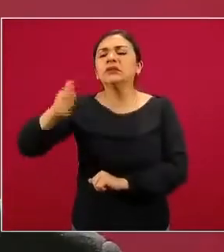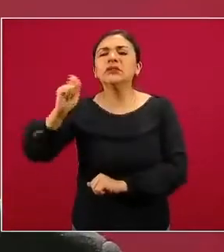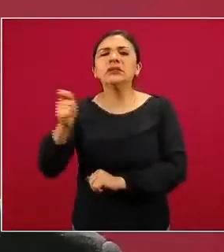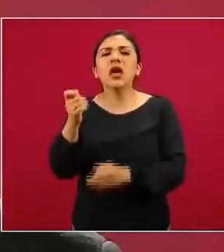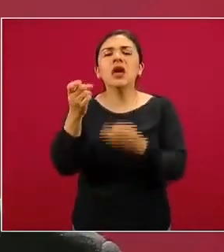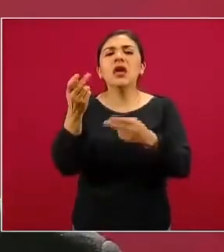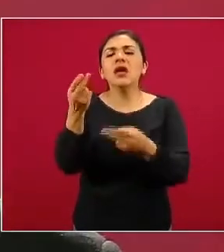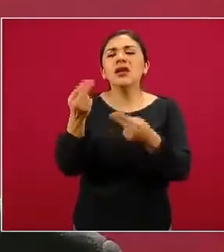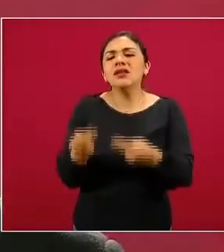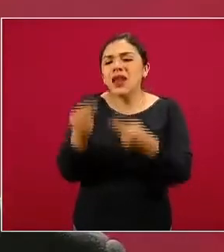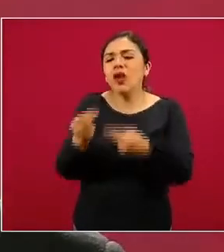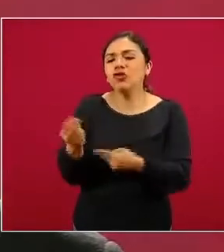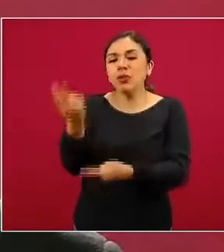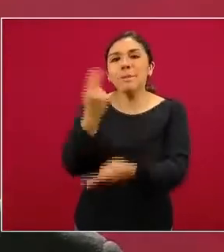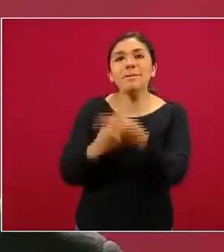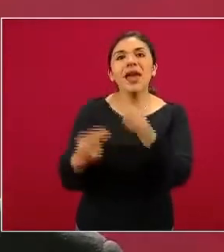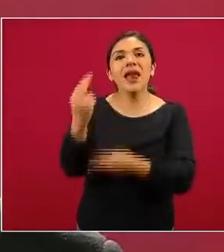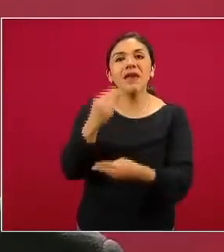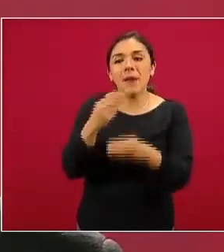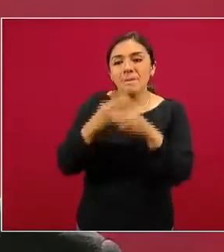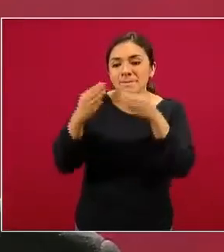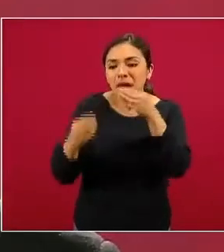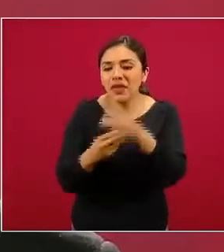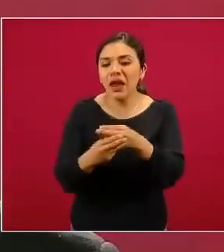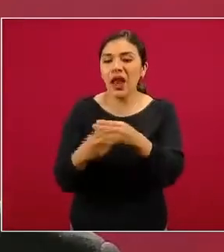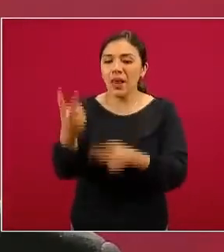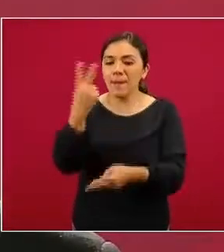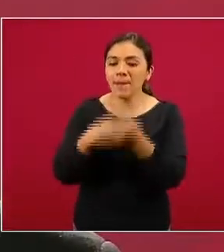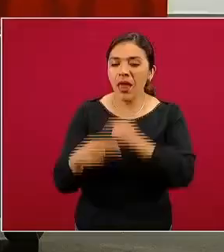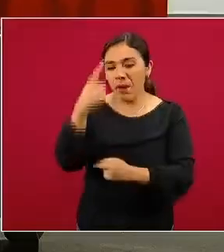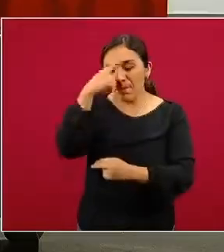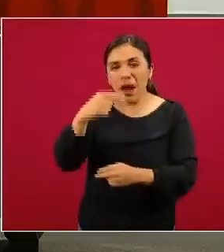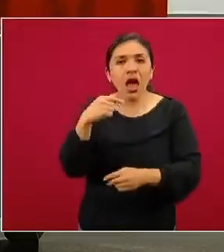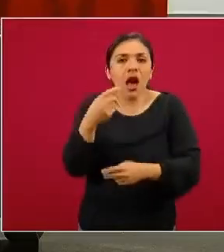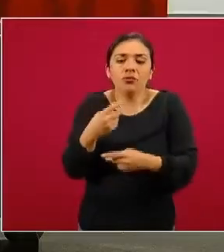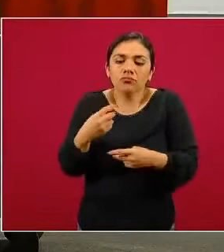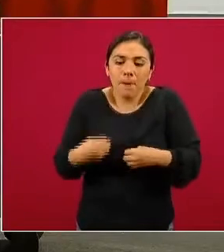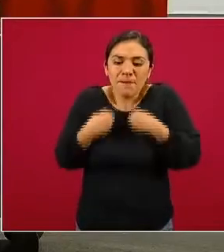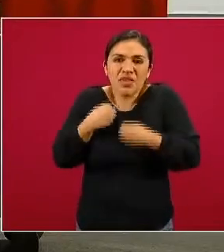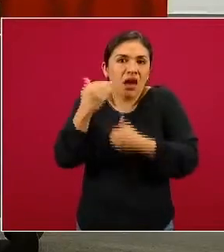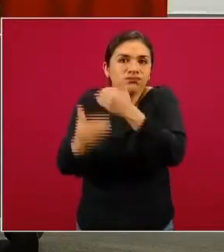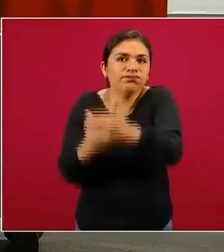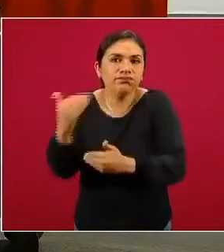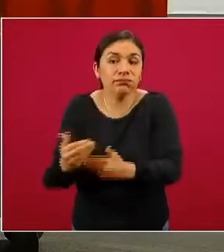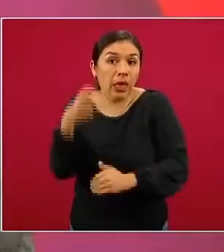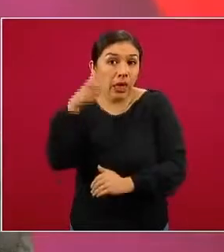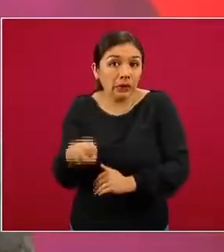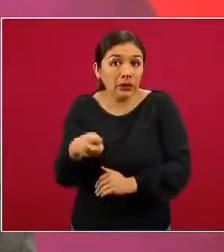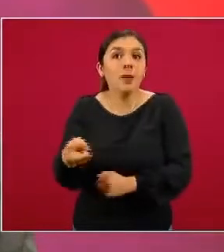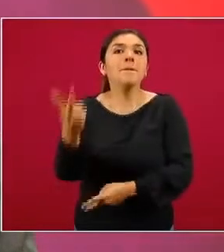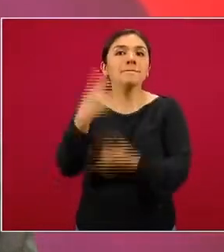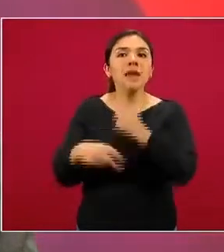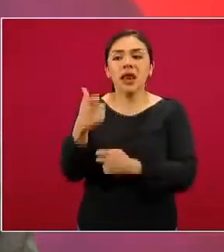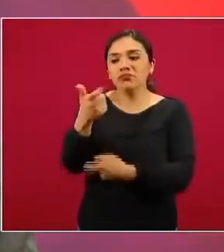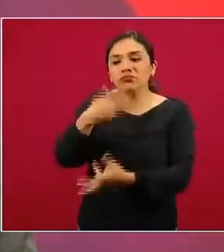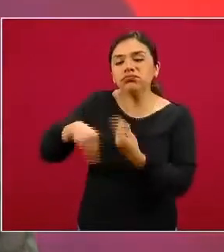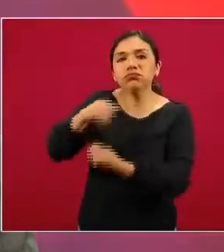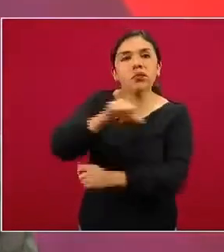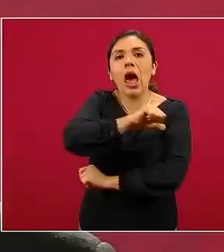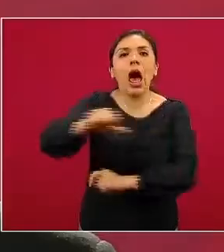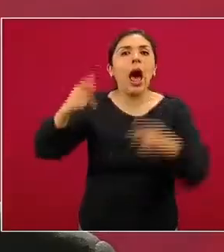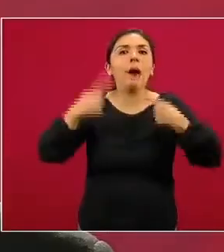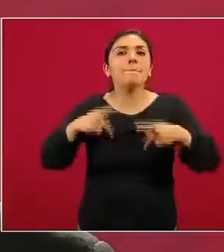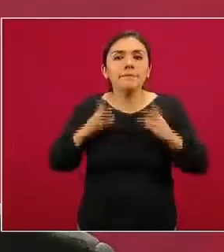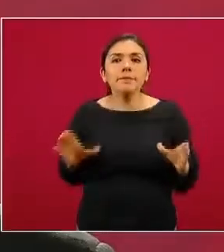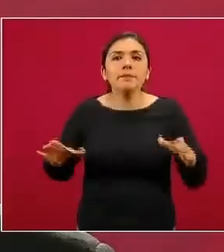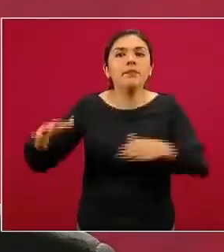generan recursos, generan los insumos para la vida diaria y generan el sustento de la